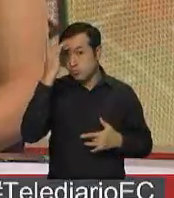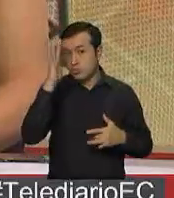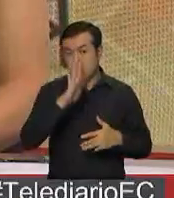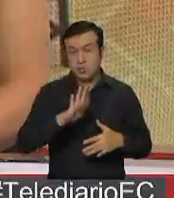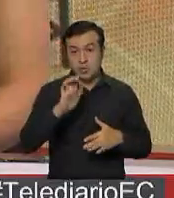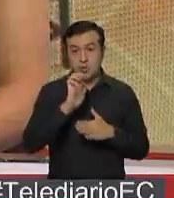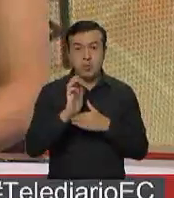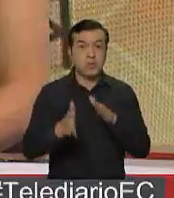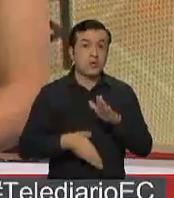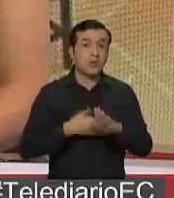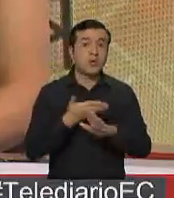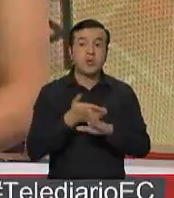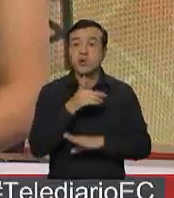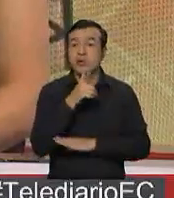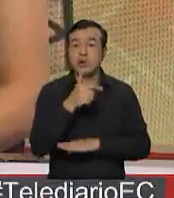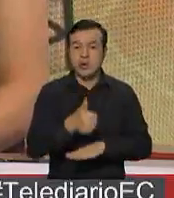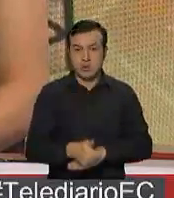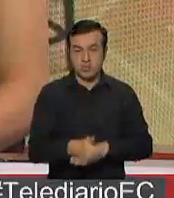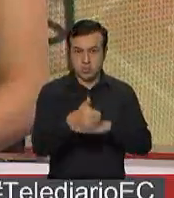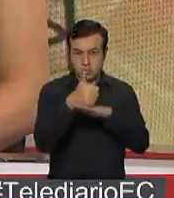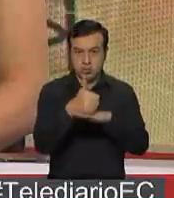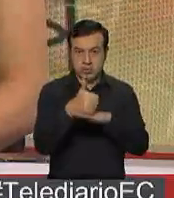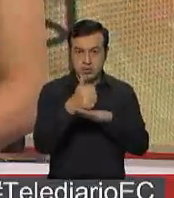Ecuador proporcionadas por la autoridad sanitaria.